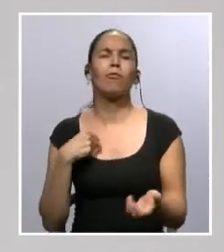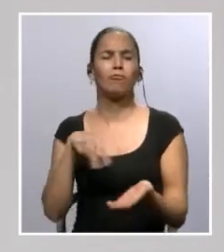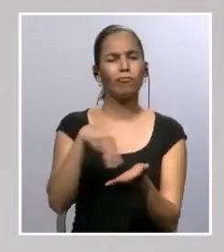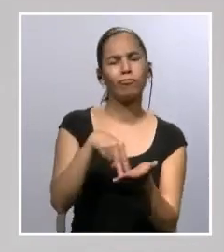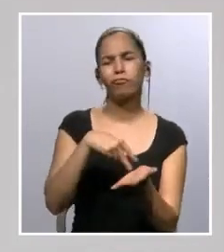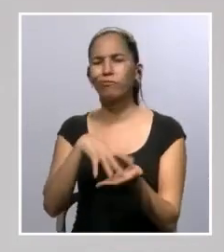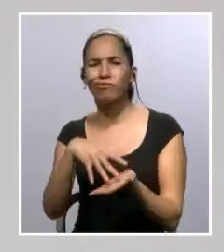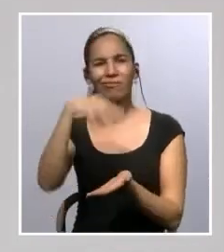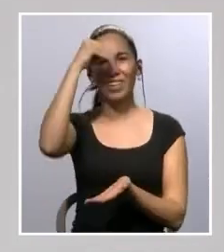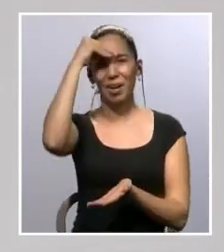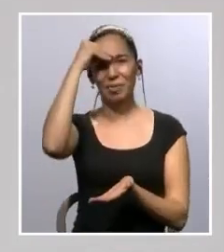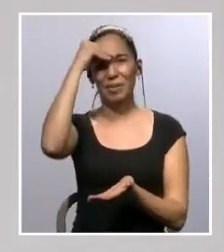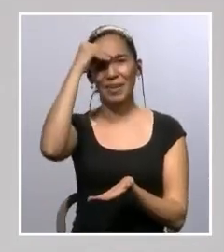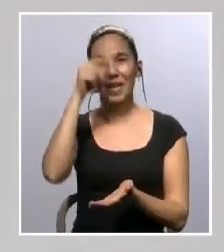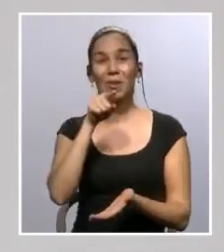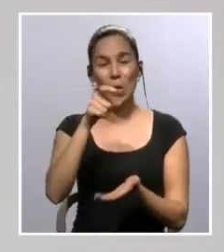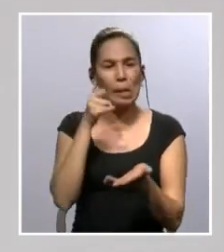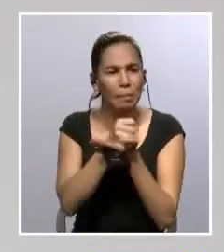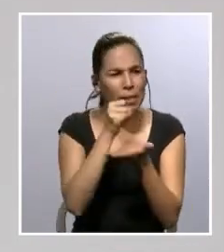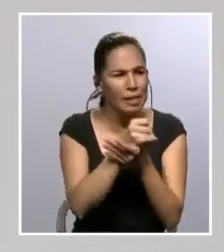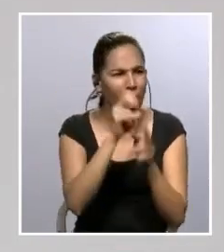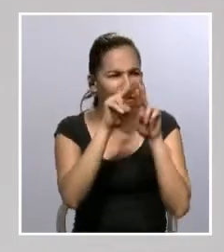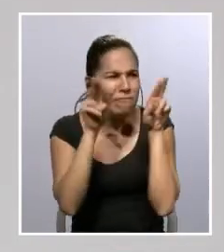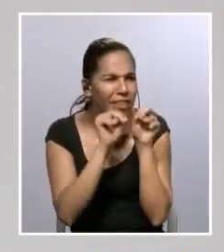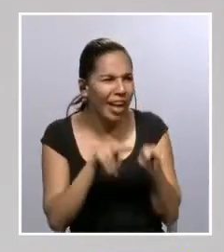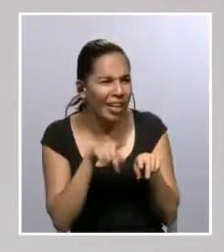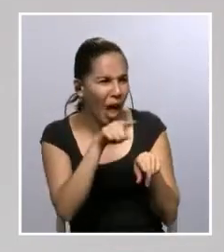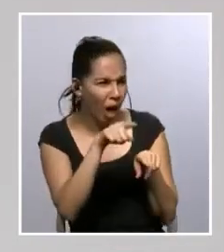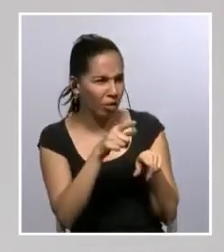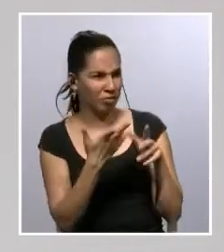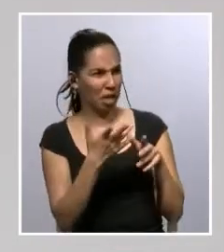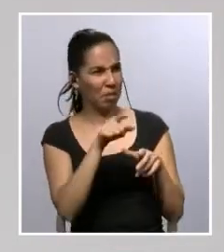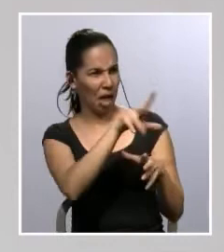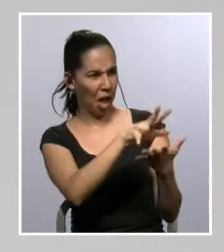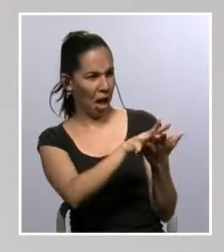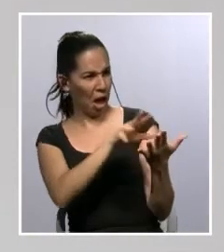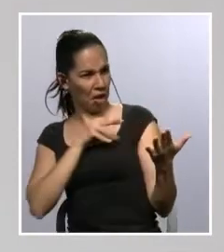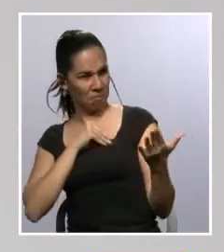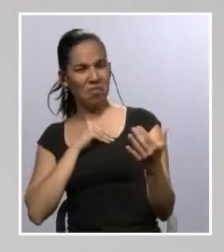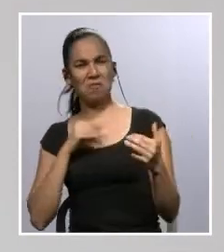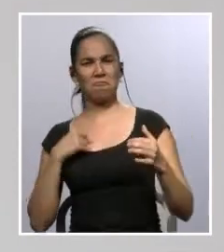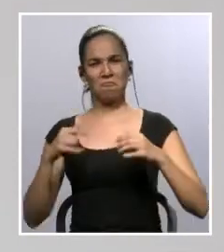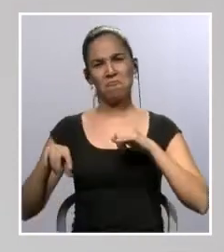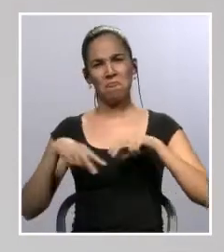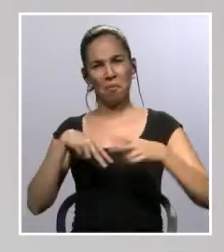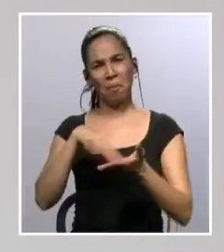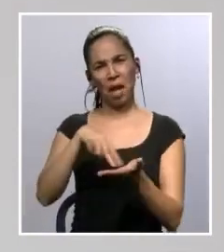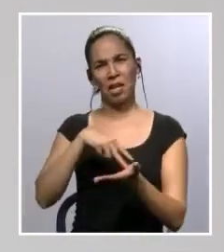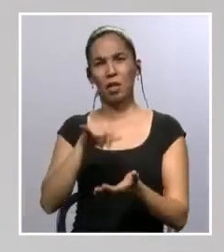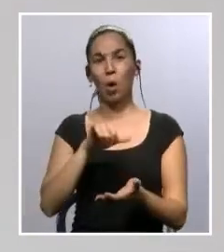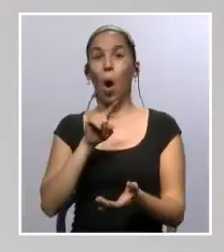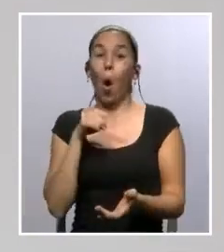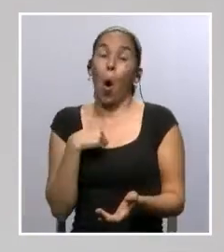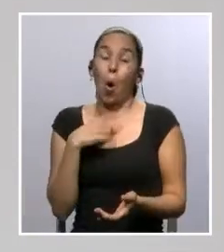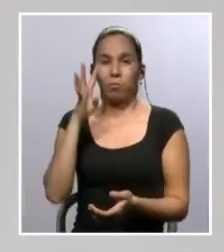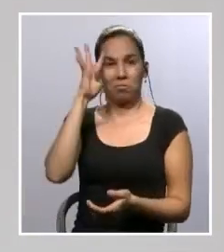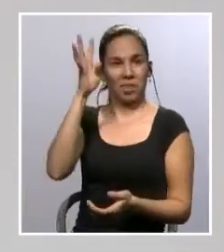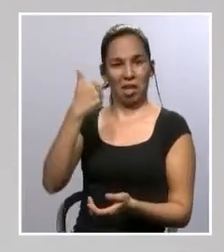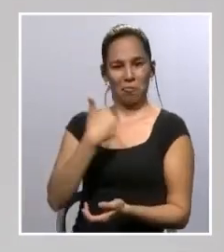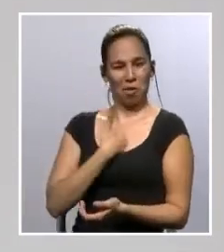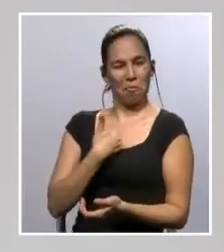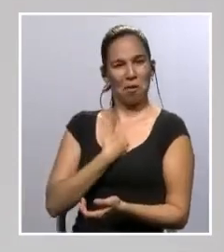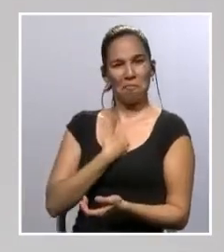a bailarla. Puedes investigar en internet y aprenderte un acordeo o puedes inventar tus propios pasos